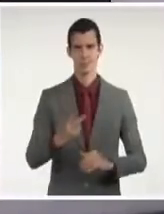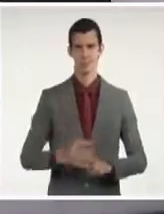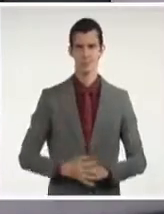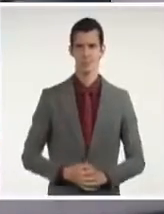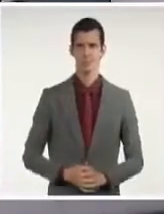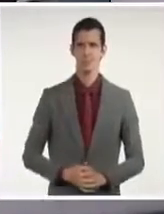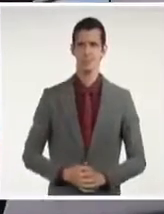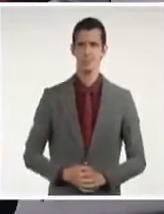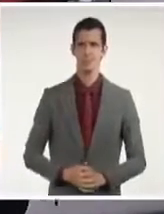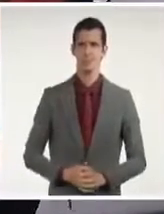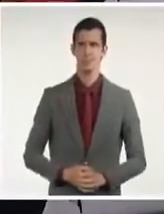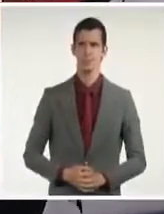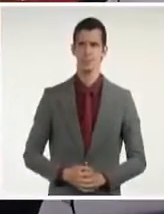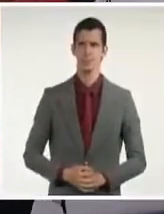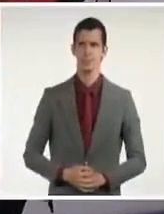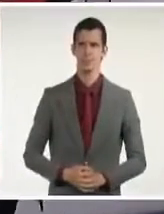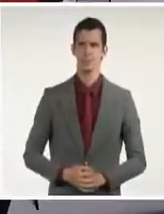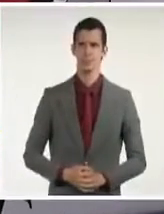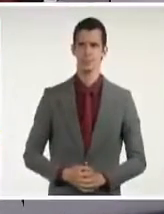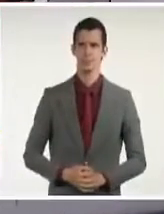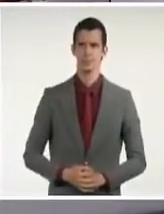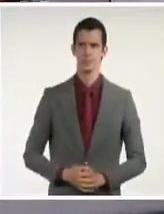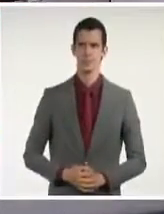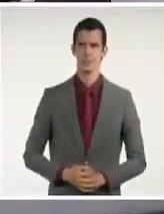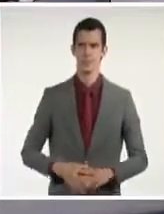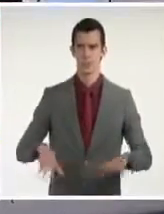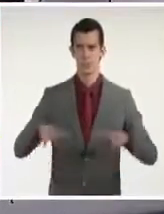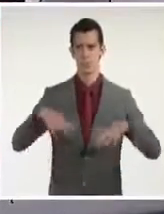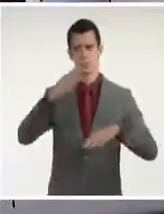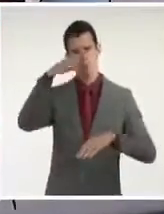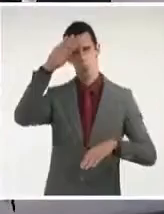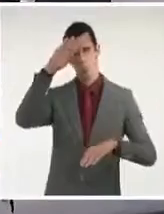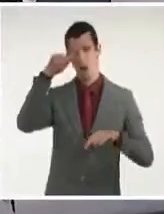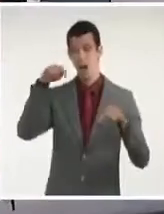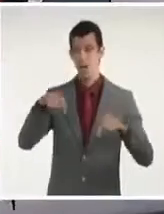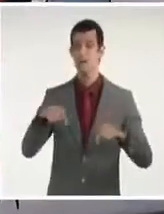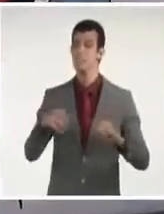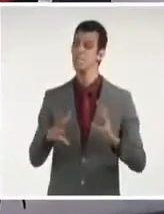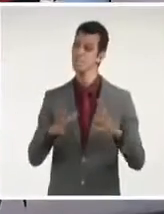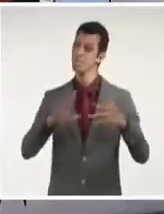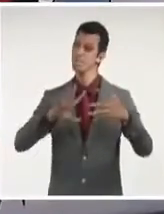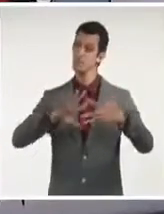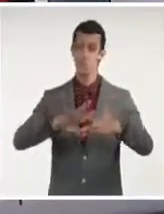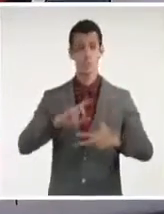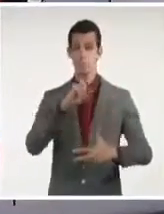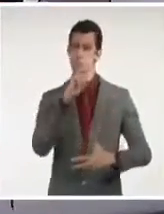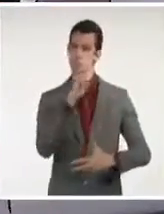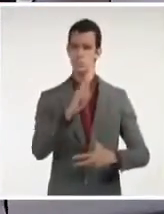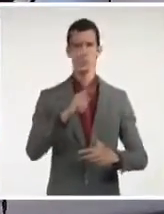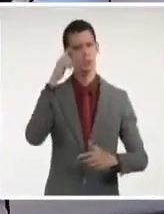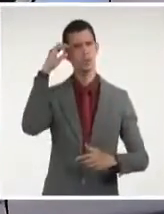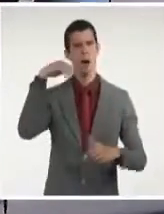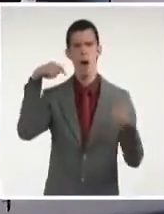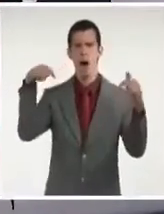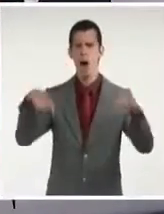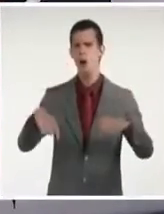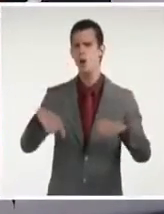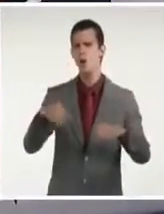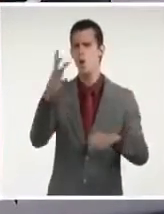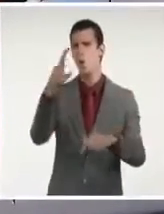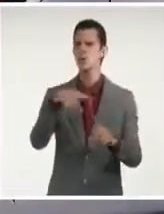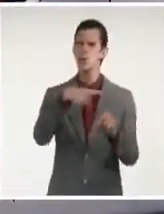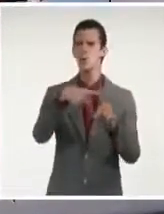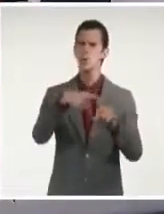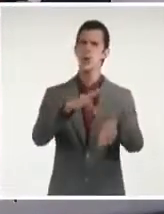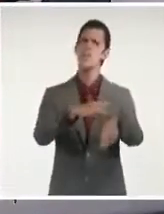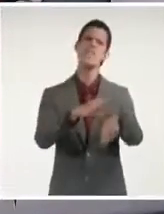Cuba está viviendo momentos tensos en los últimos días. En primer lugar, porque hoy se reportaron, como usted sabe, 6.080 casos